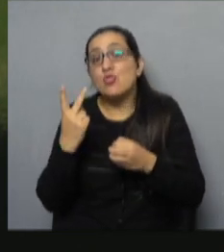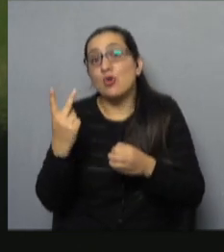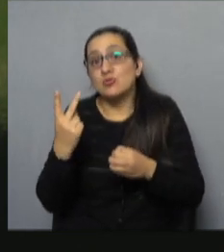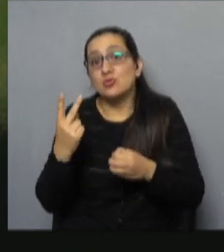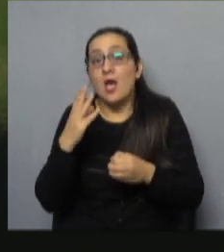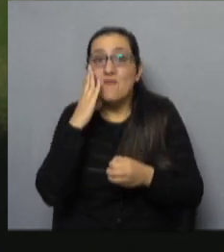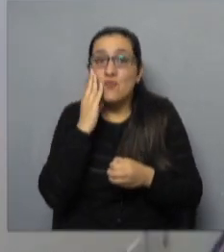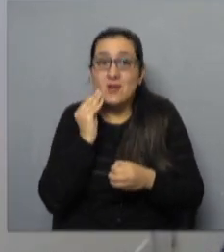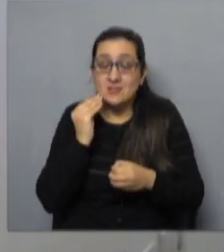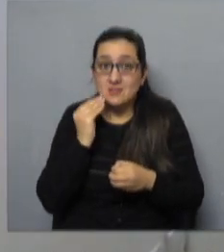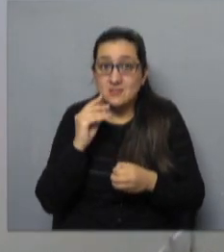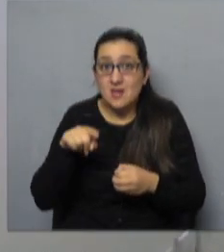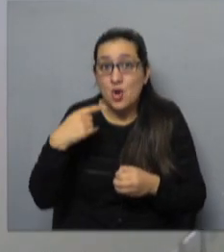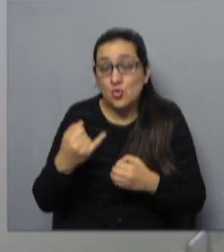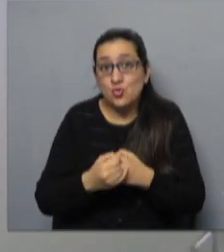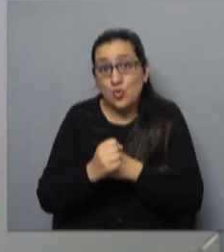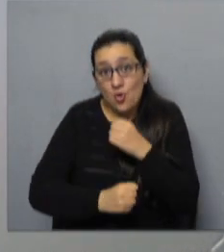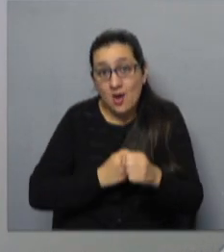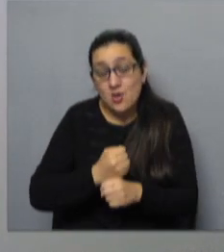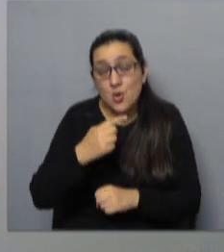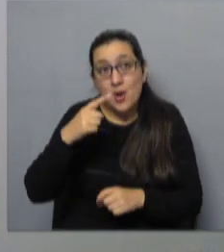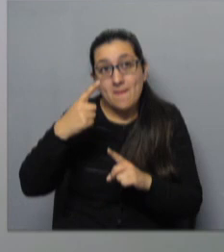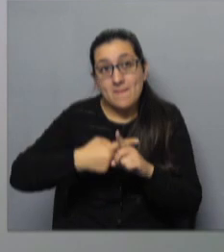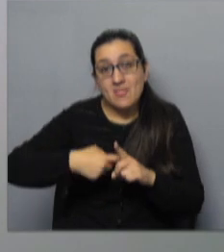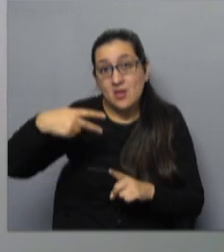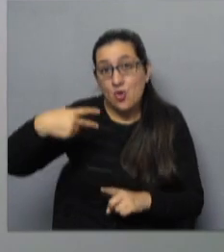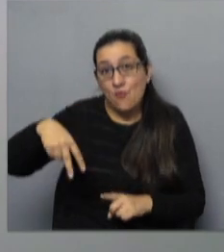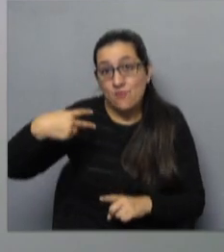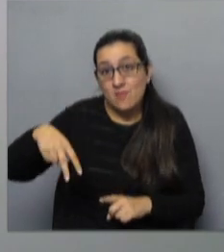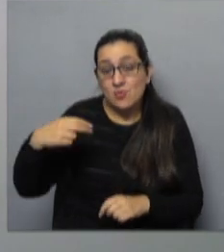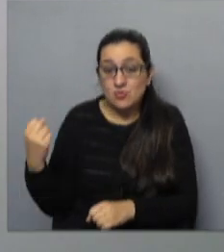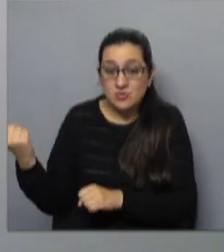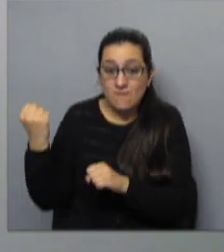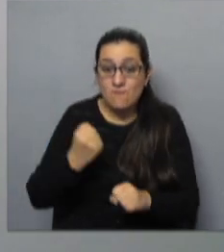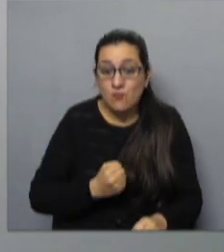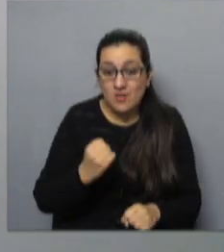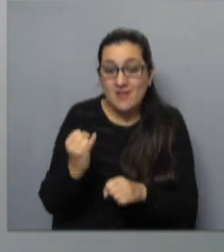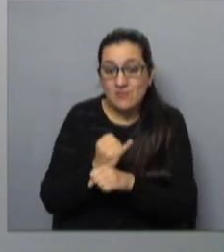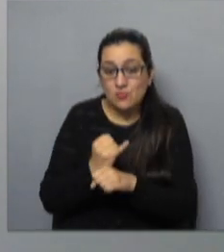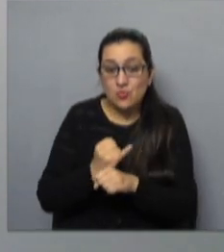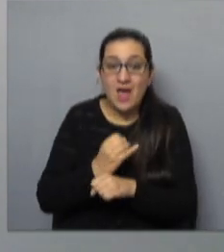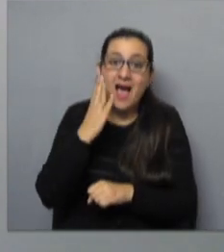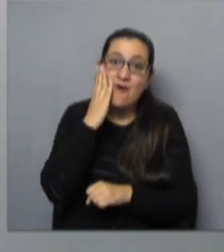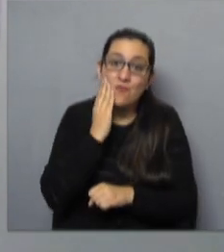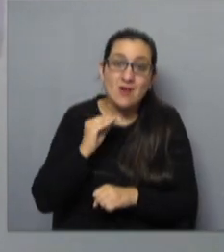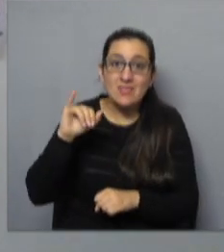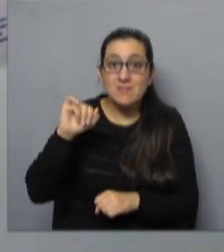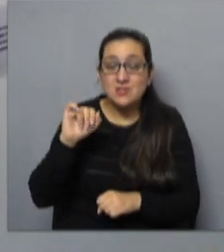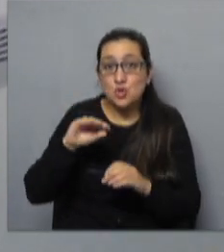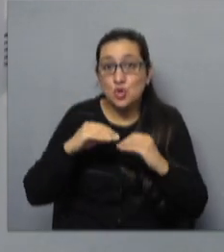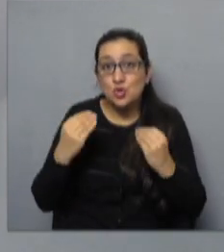Y al año, en el mes de noviembre, cuando se funda la institución Abuelas, éramos